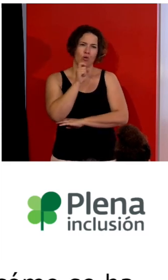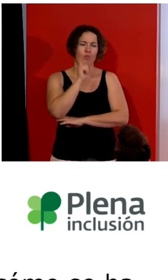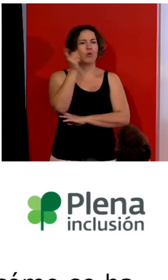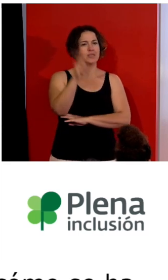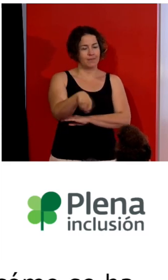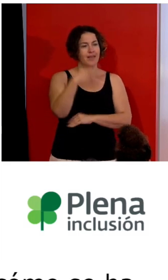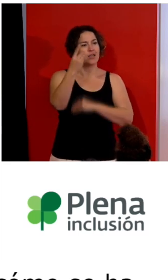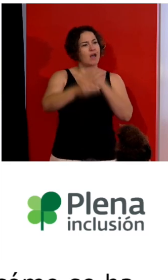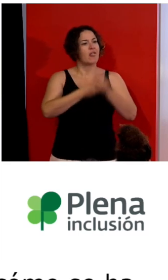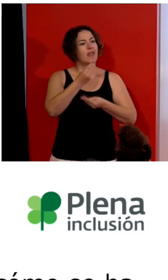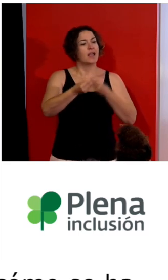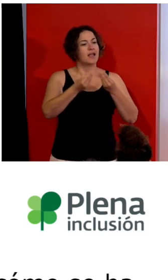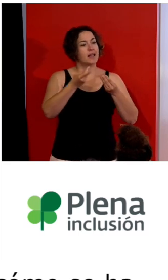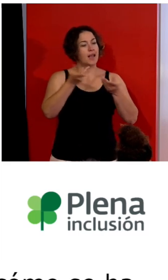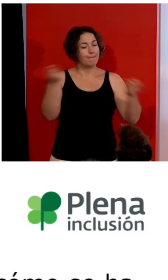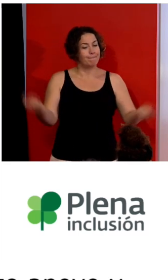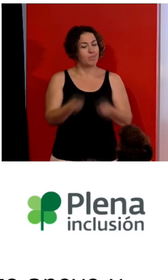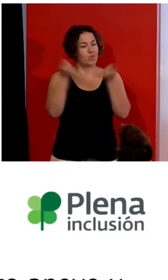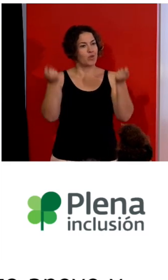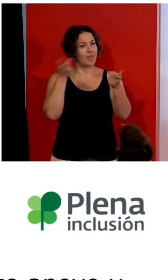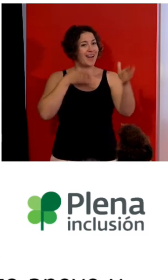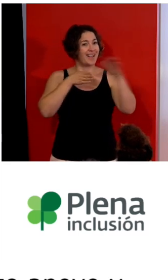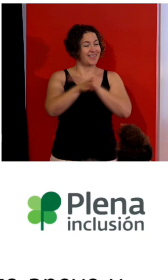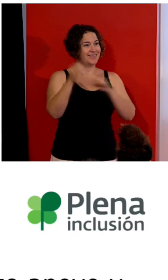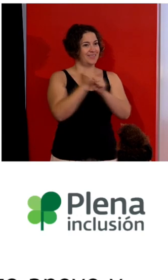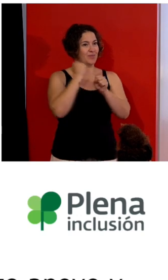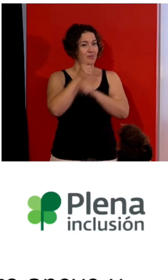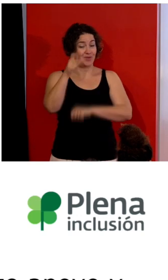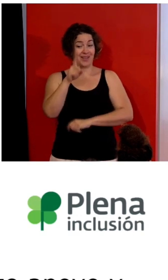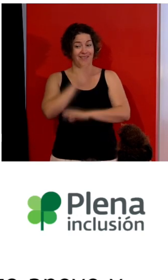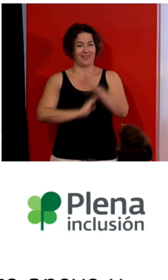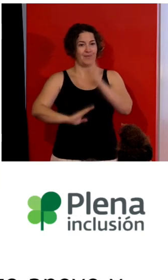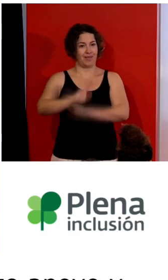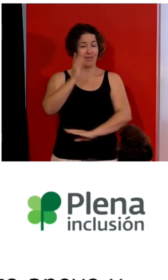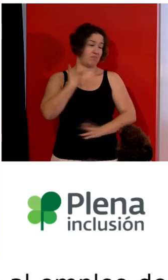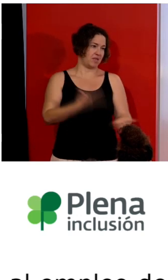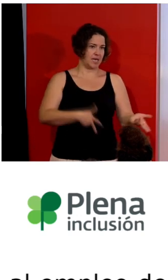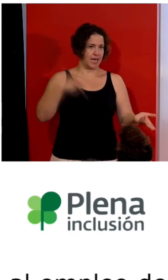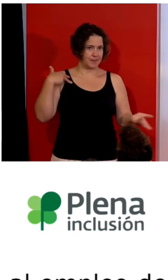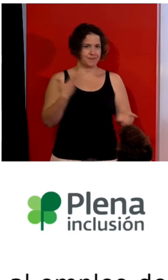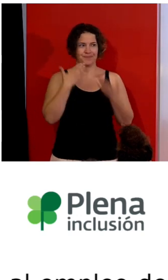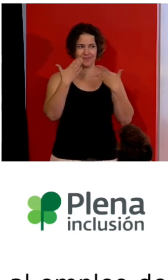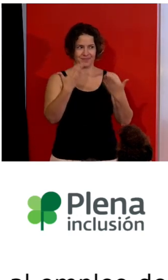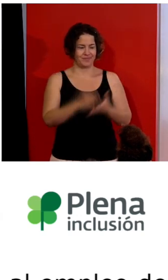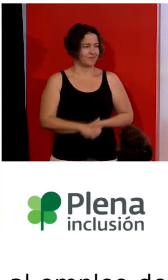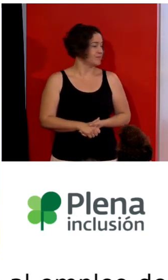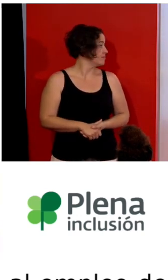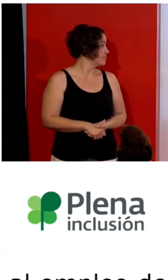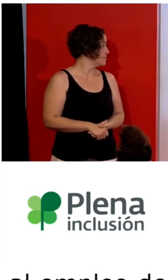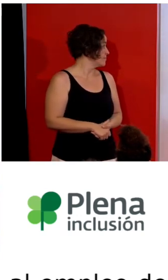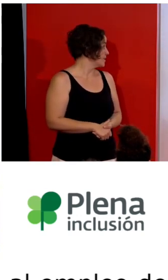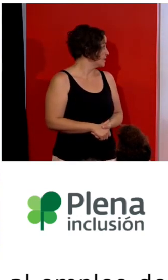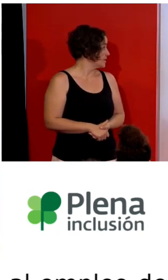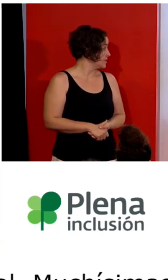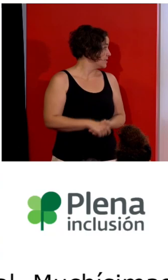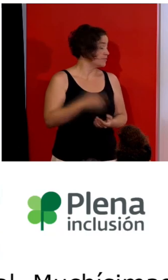la promoción del acceso al empleo de personas con discapacidad en general. Muchísimas gracias, Sonia. Gracias a vosotros.